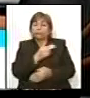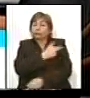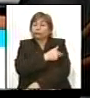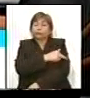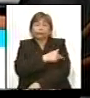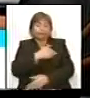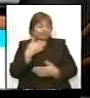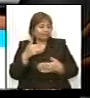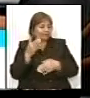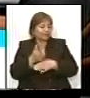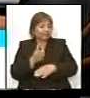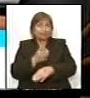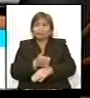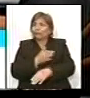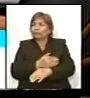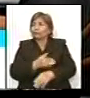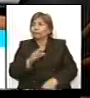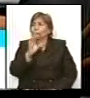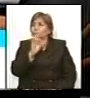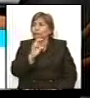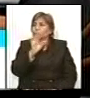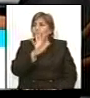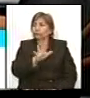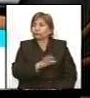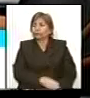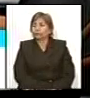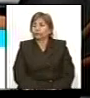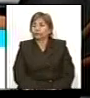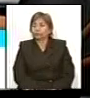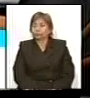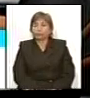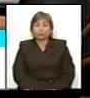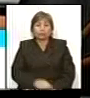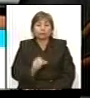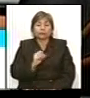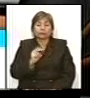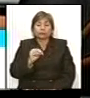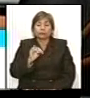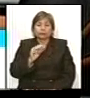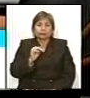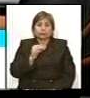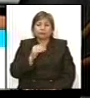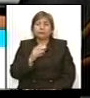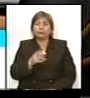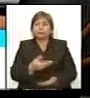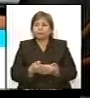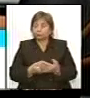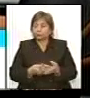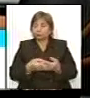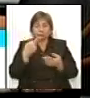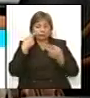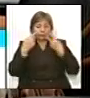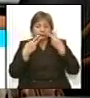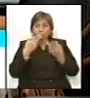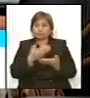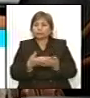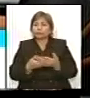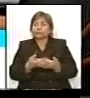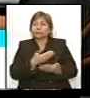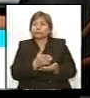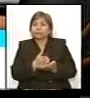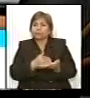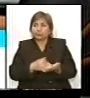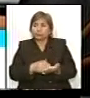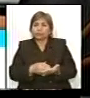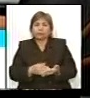hemos avanzado y culminado con 75 saneamientos físicos legales, verificación tanto de lo que es la parte